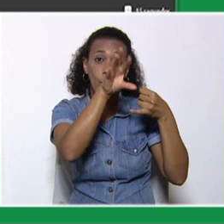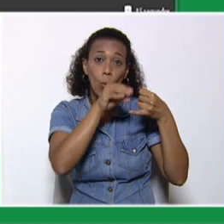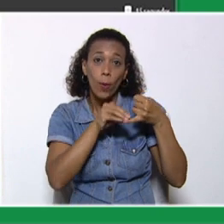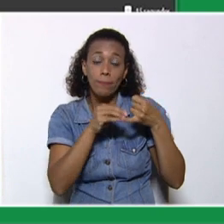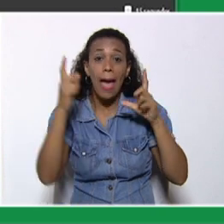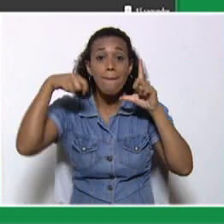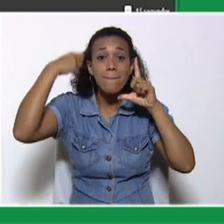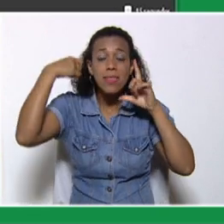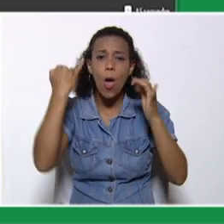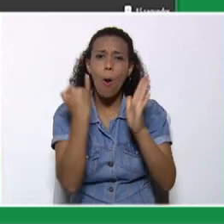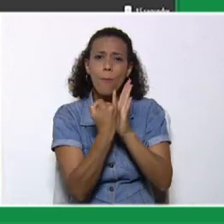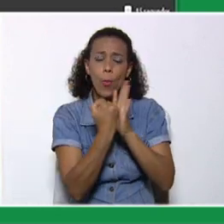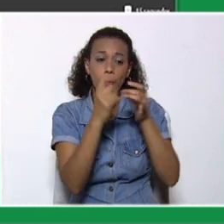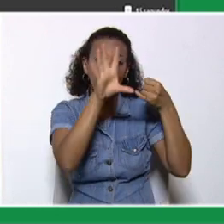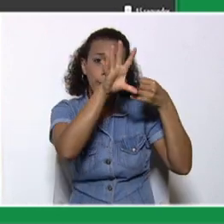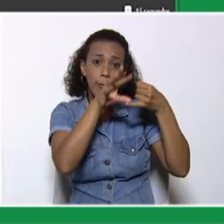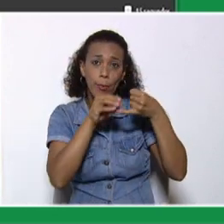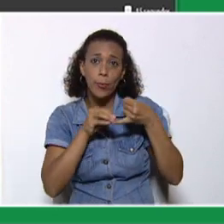Arrastramos un video de prueba.